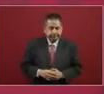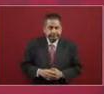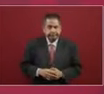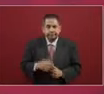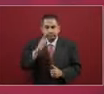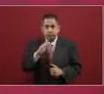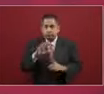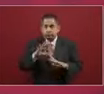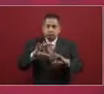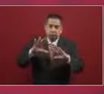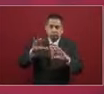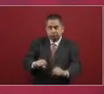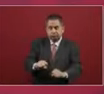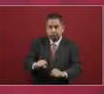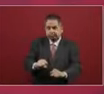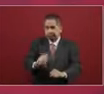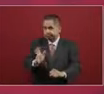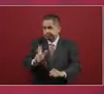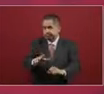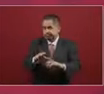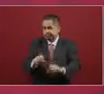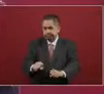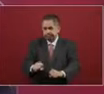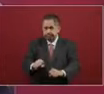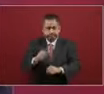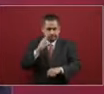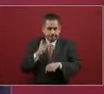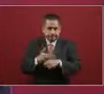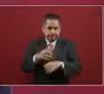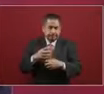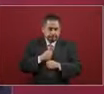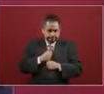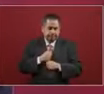se detuvo al responsable,